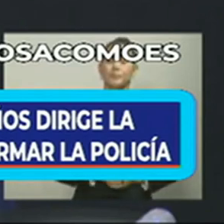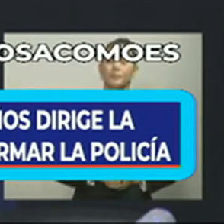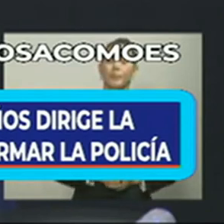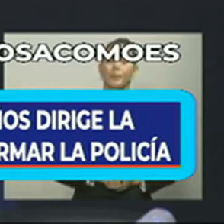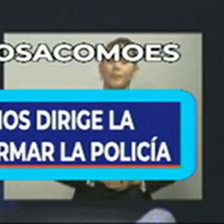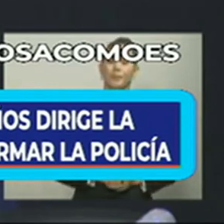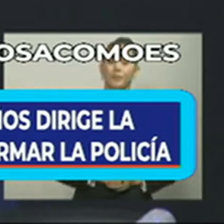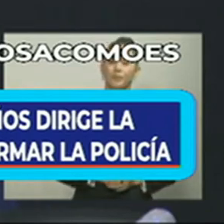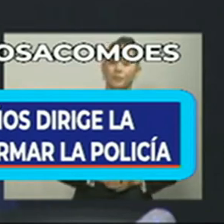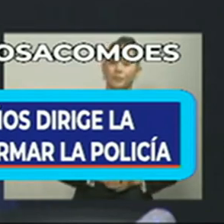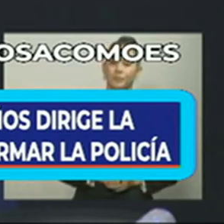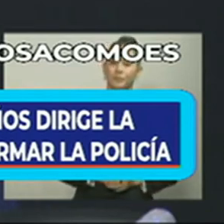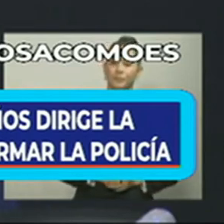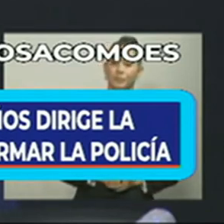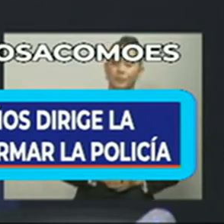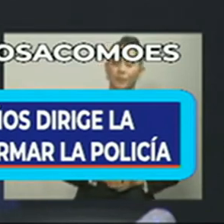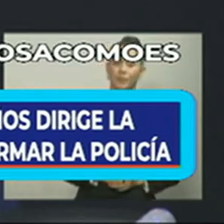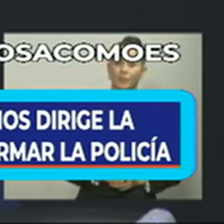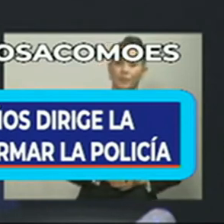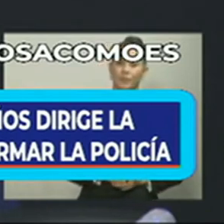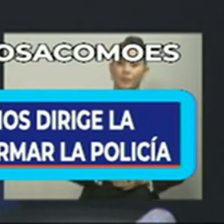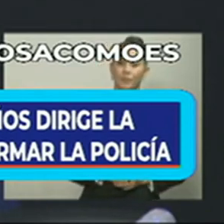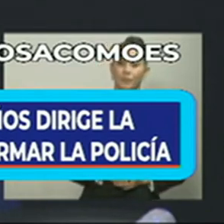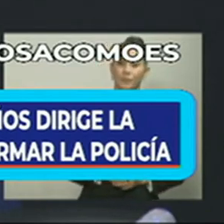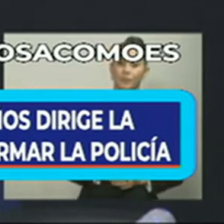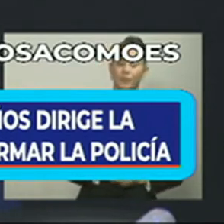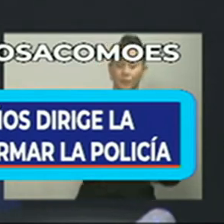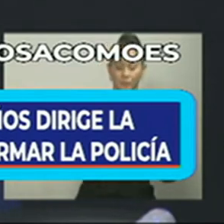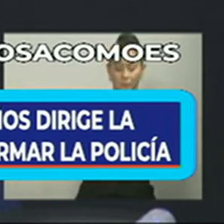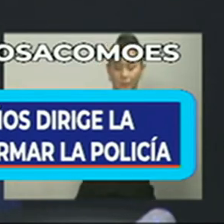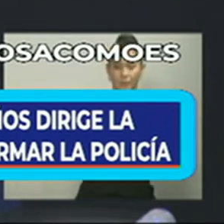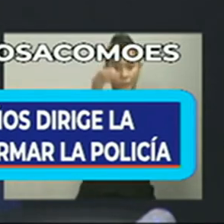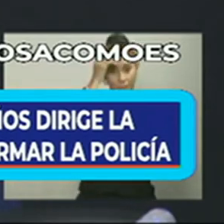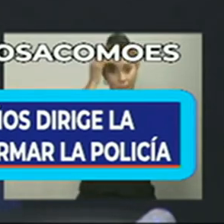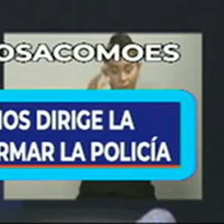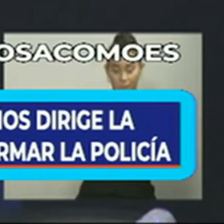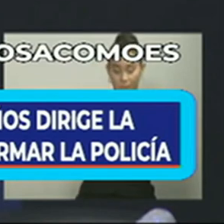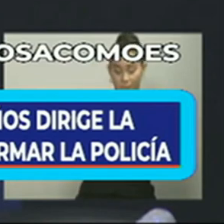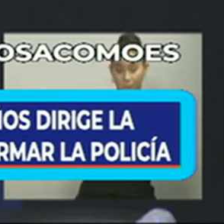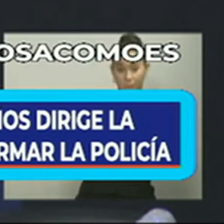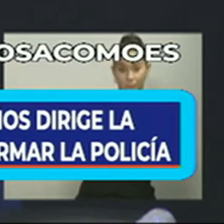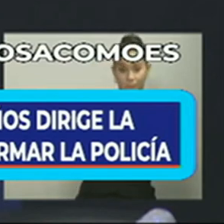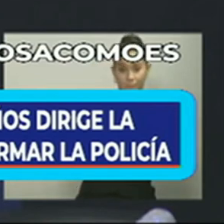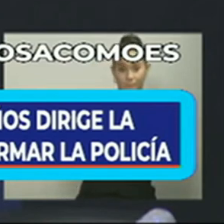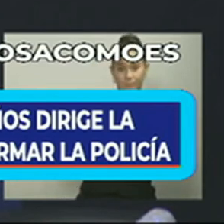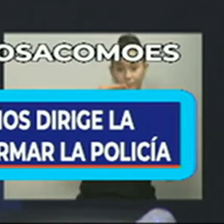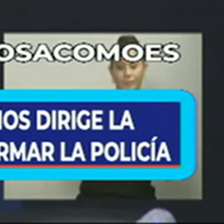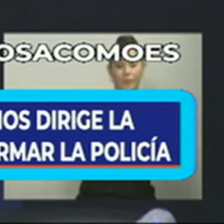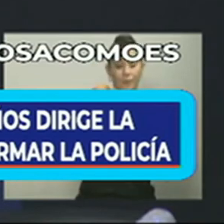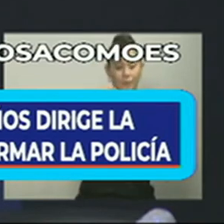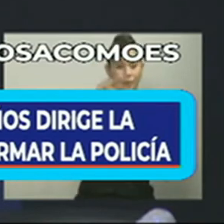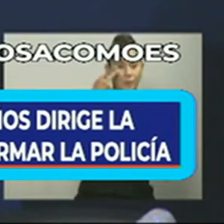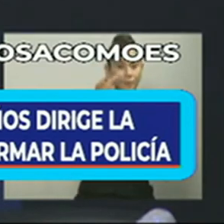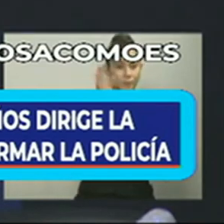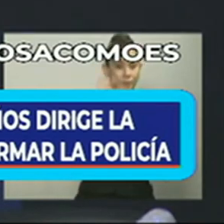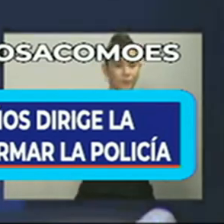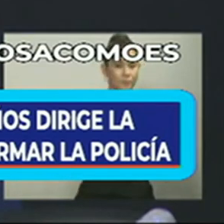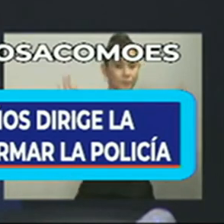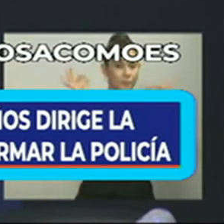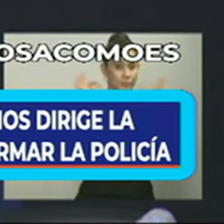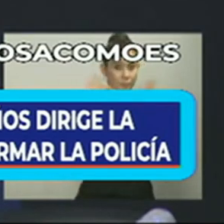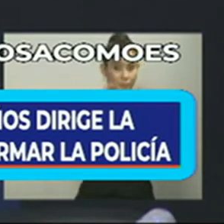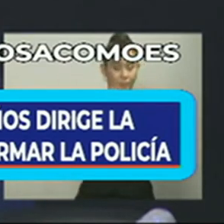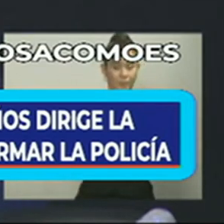En vista del volumen de datos, complejidad e importancia de estos documentos,